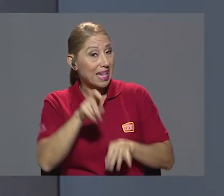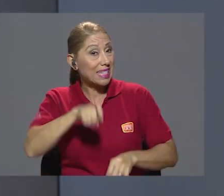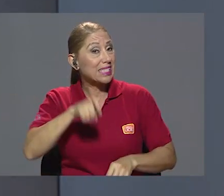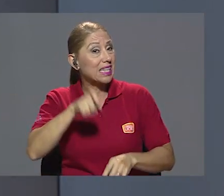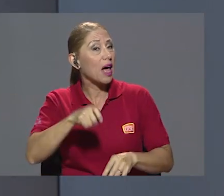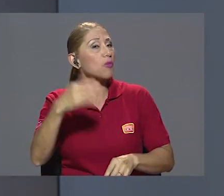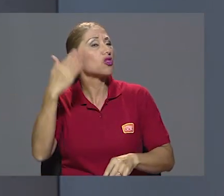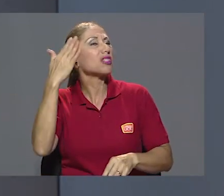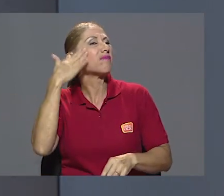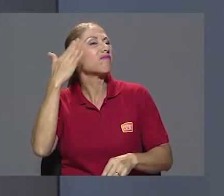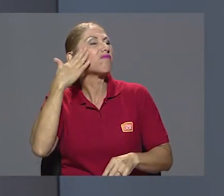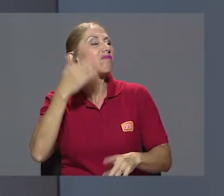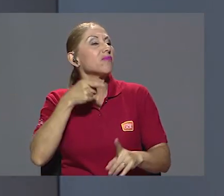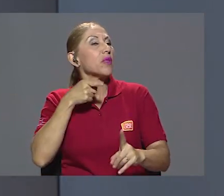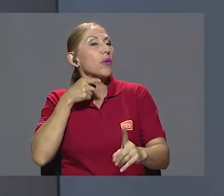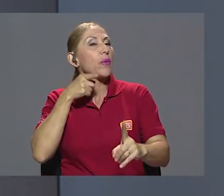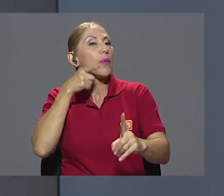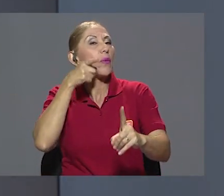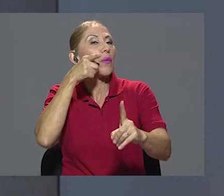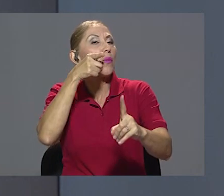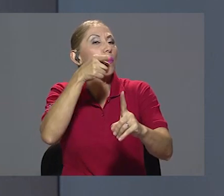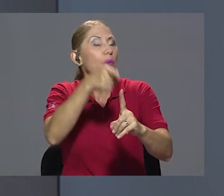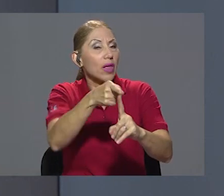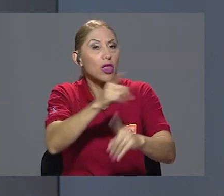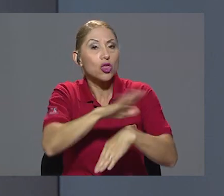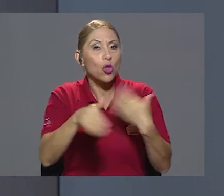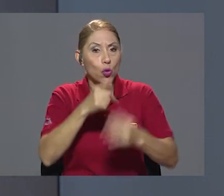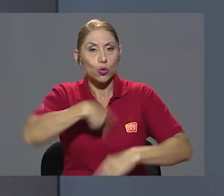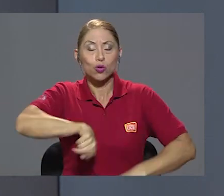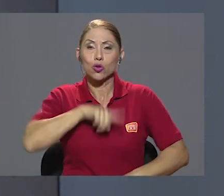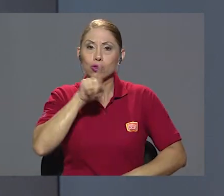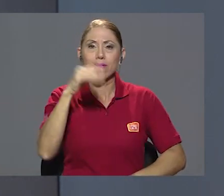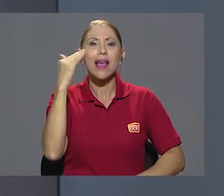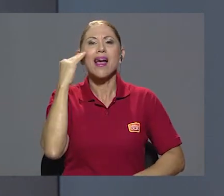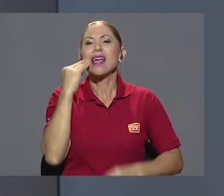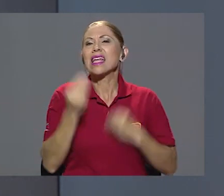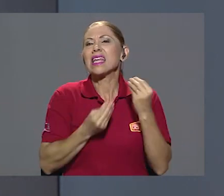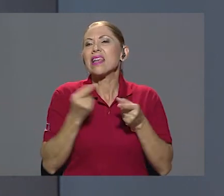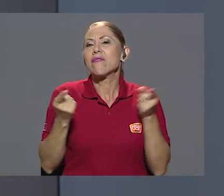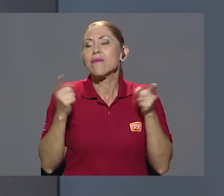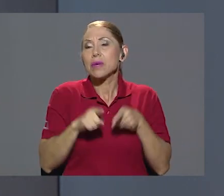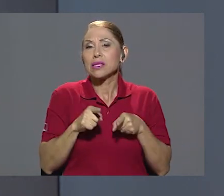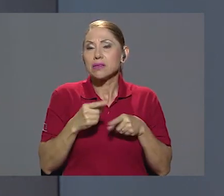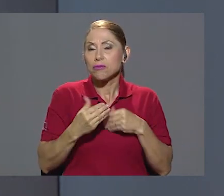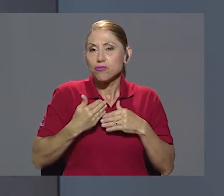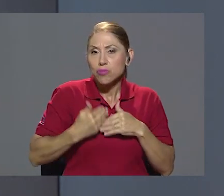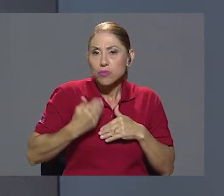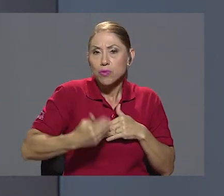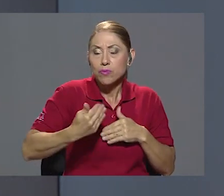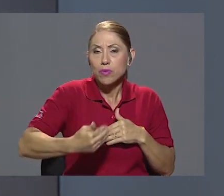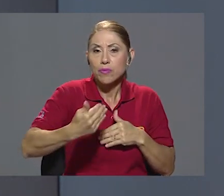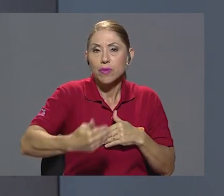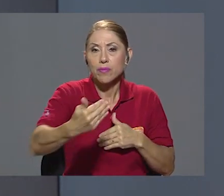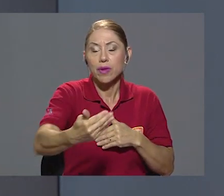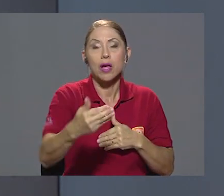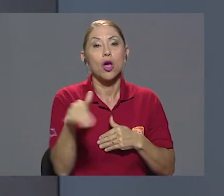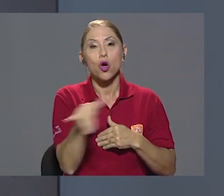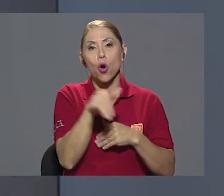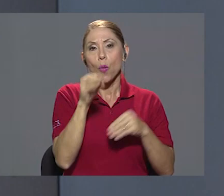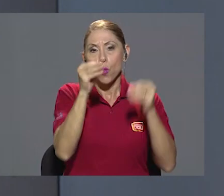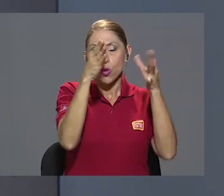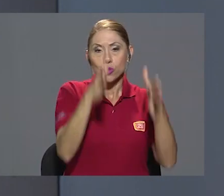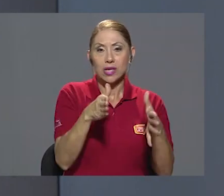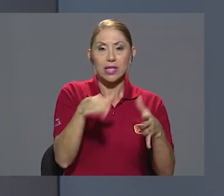ruta. Tener todos claros cuál es nuestro ideario, nuestra hoja de ruta como, ¿verdad?, como docentes, como